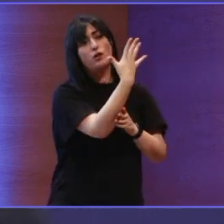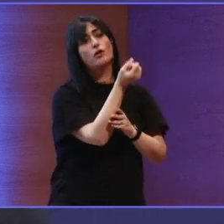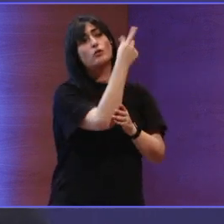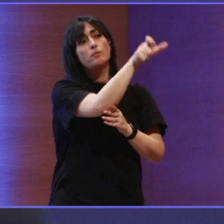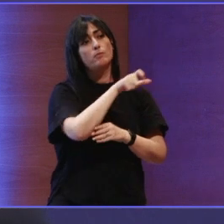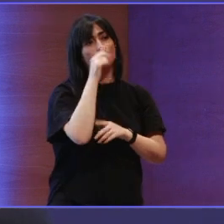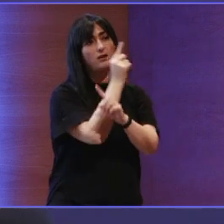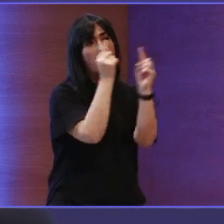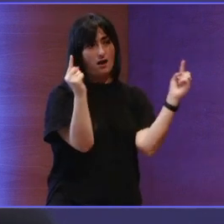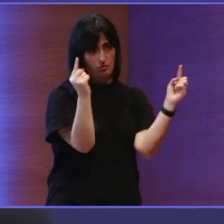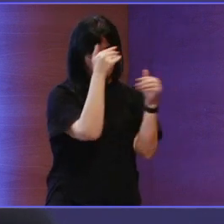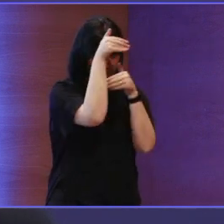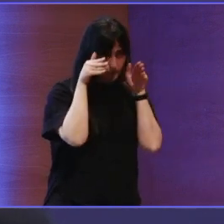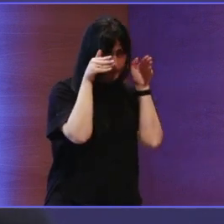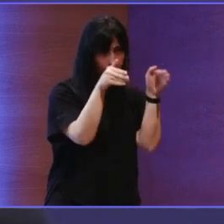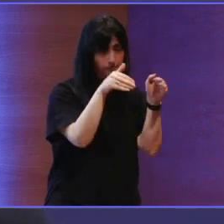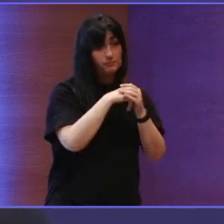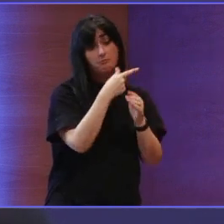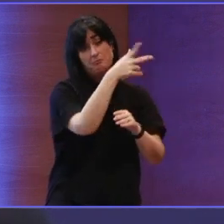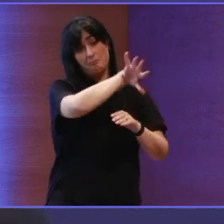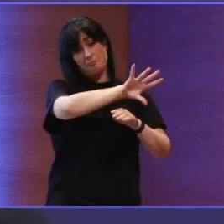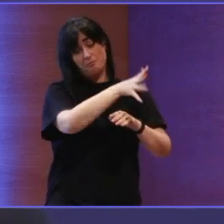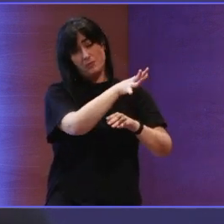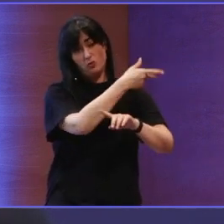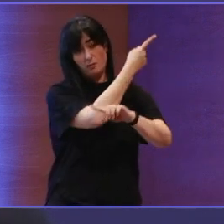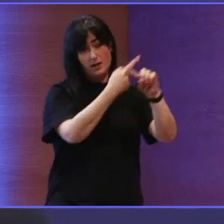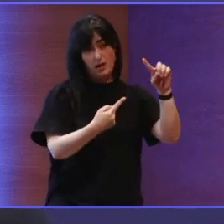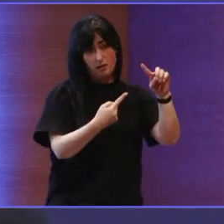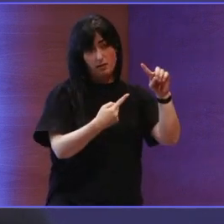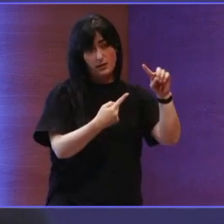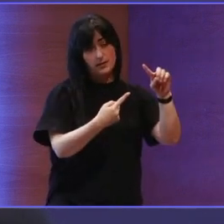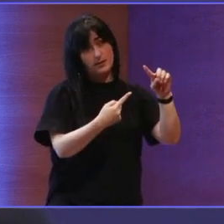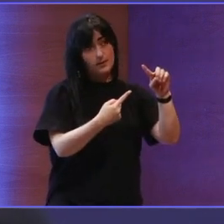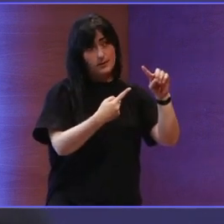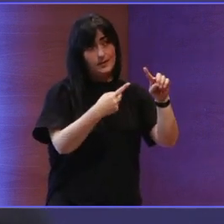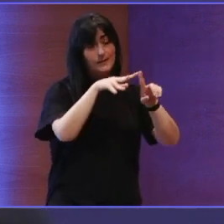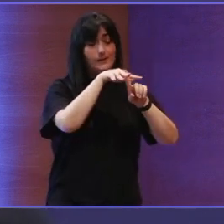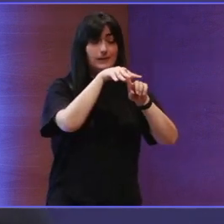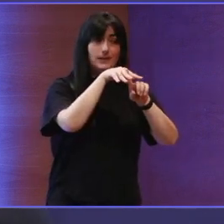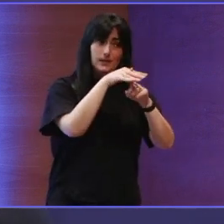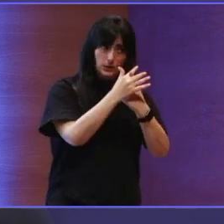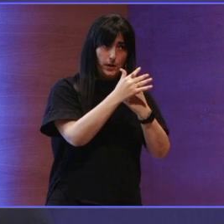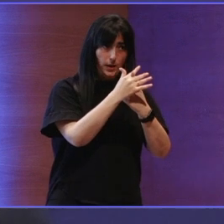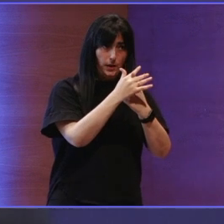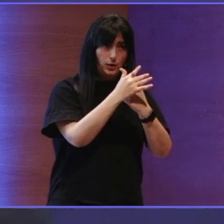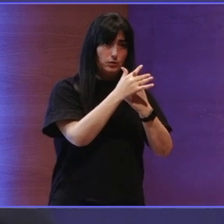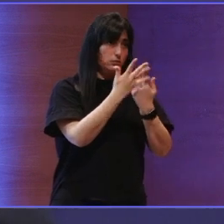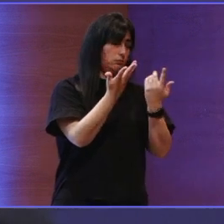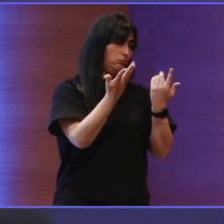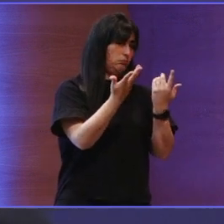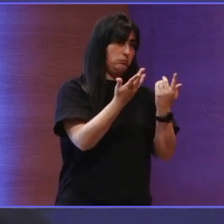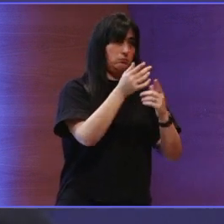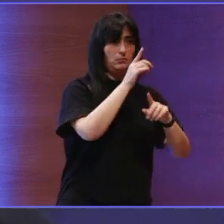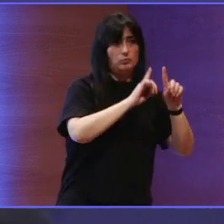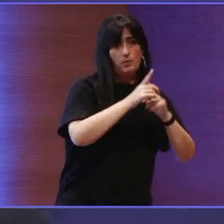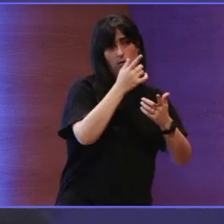año eh la mitad de ellas aproximadamente están en una situación de grande rumbe vital o de